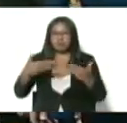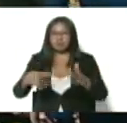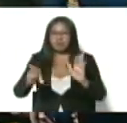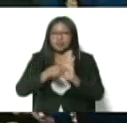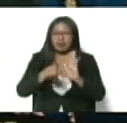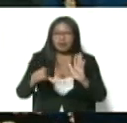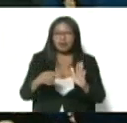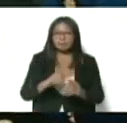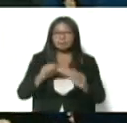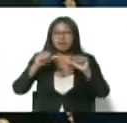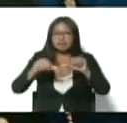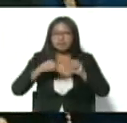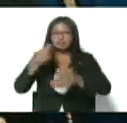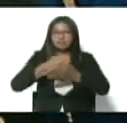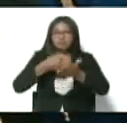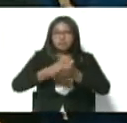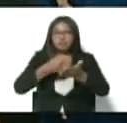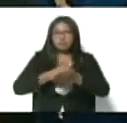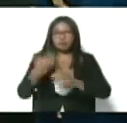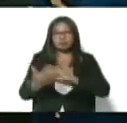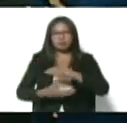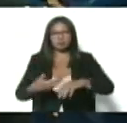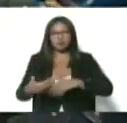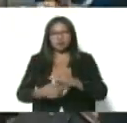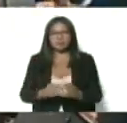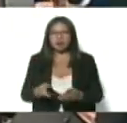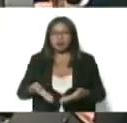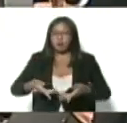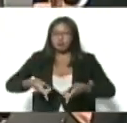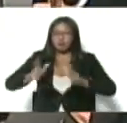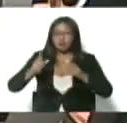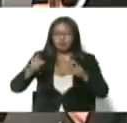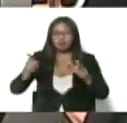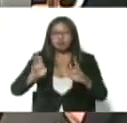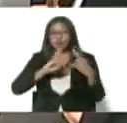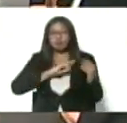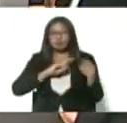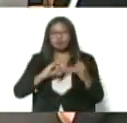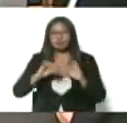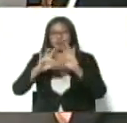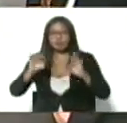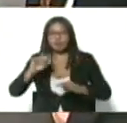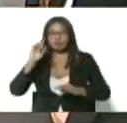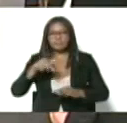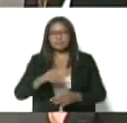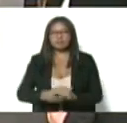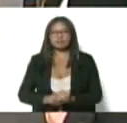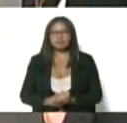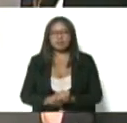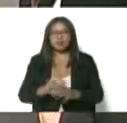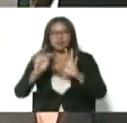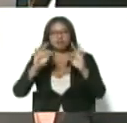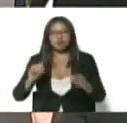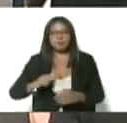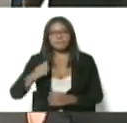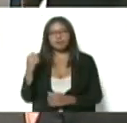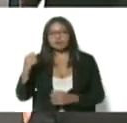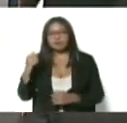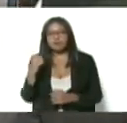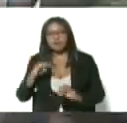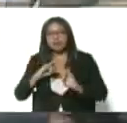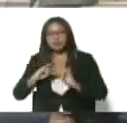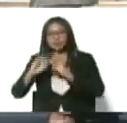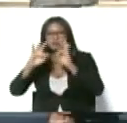para seguir combatiendo correcto que da la orden de que ustedes la superintendencia todos los cuerpos militares y policiales para el estudio